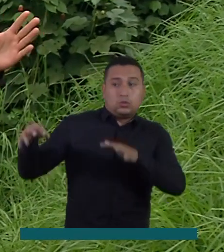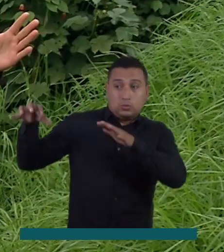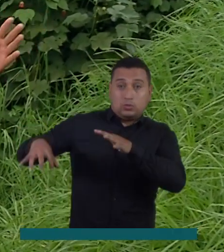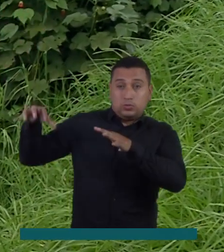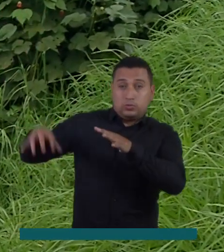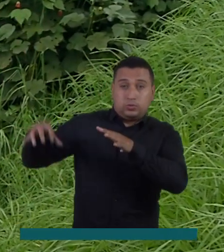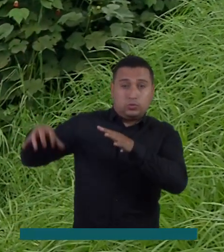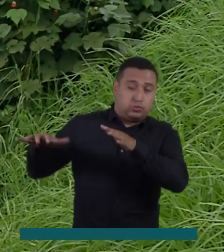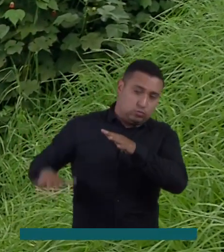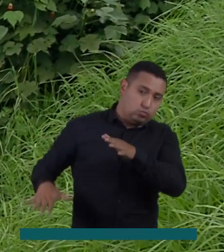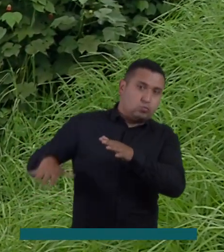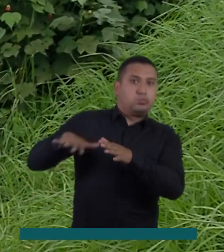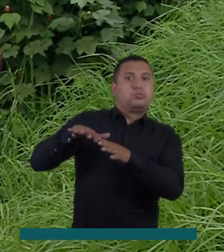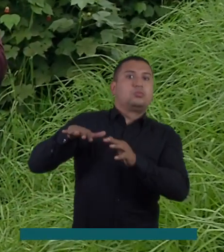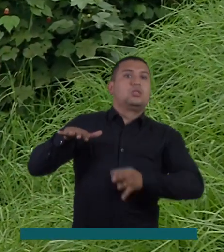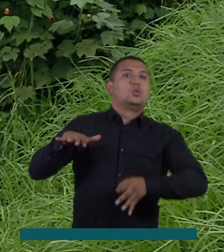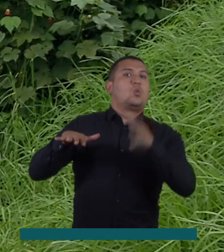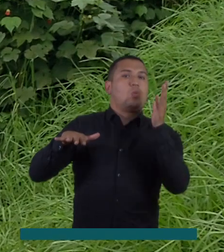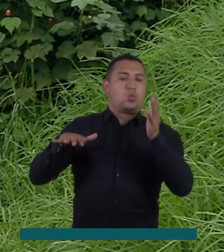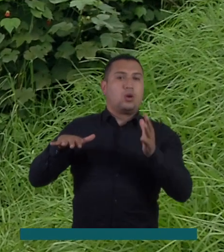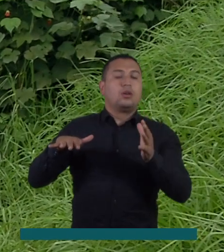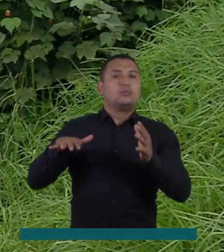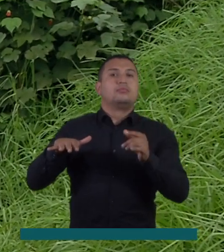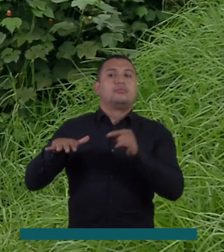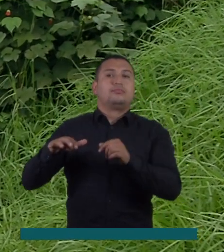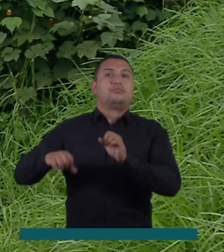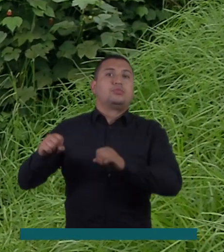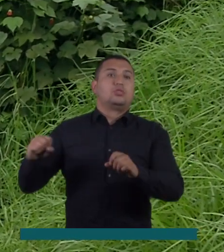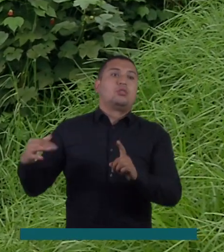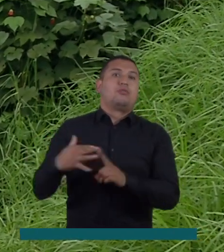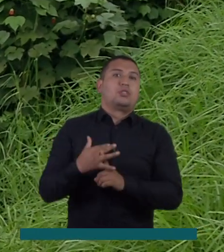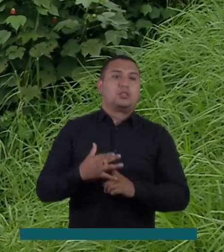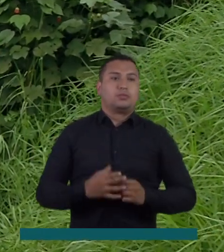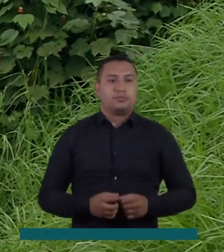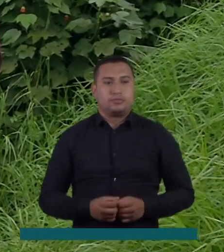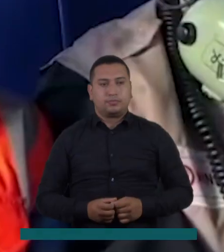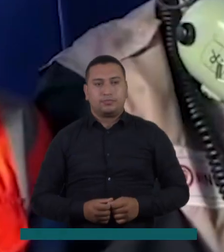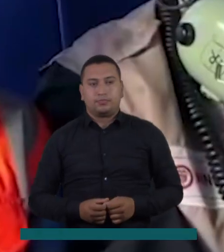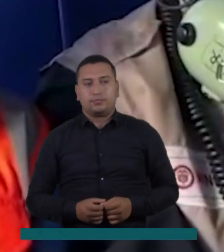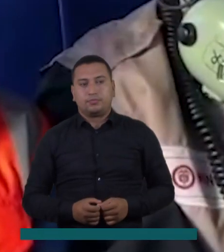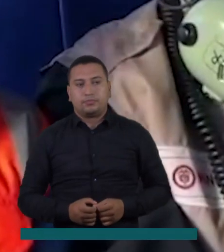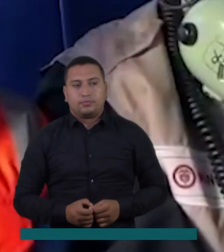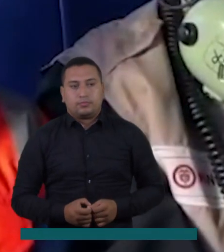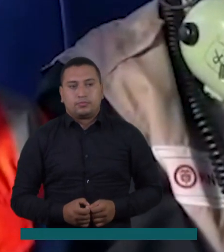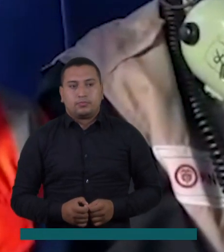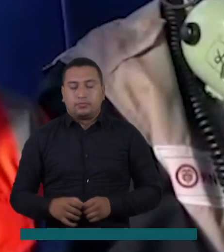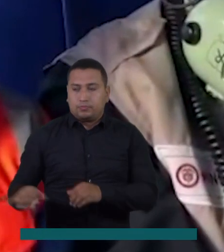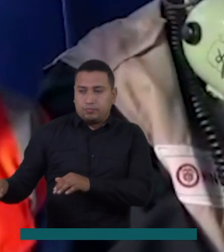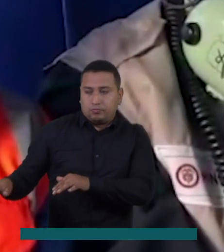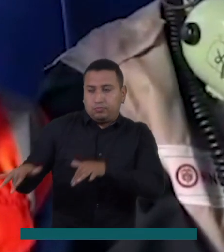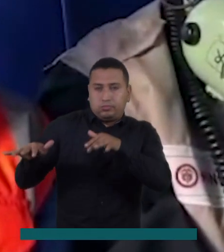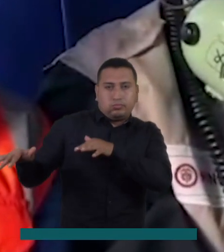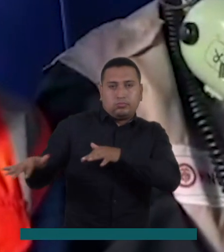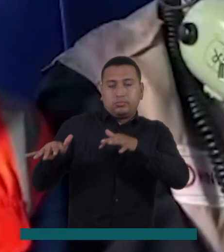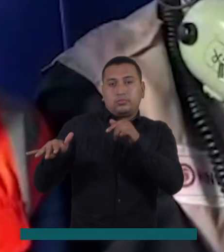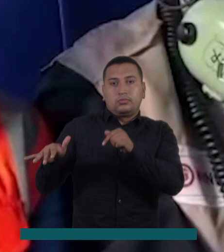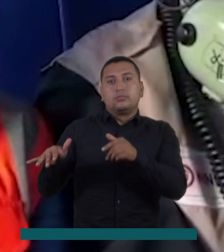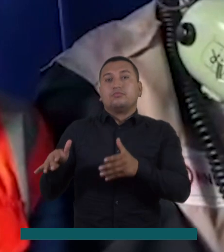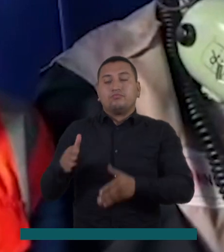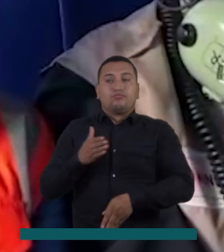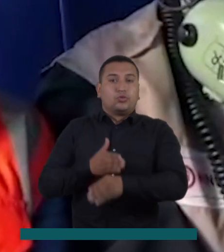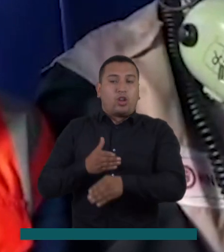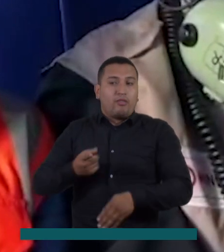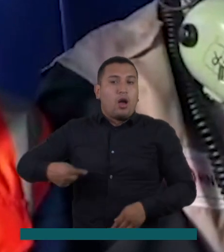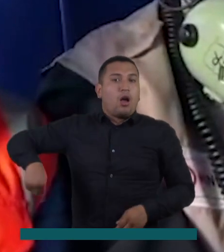incremento en el nivel de este afluente que pueda generar complicaciones. Las precipitaciones siguen vigentes, especialmente